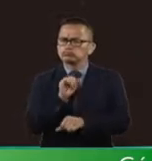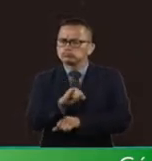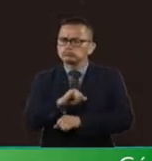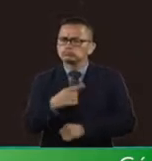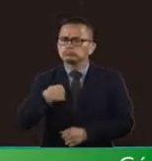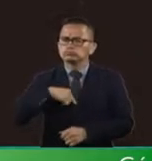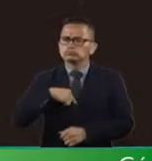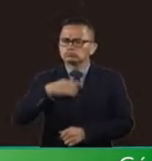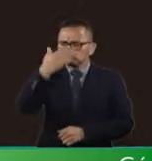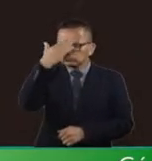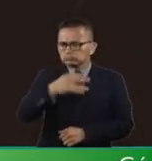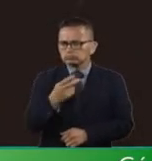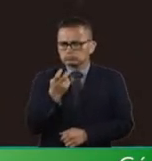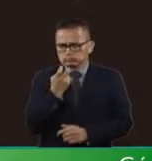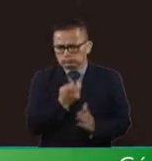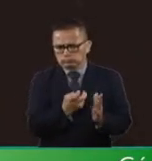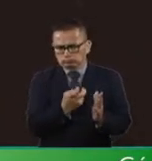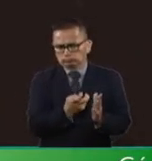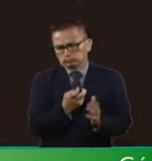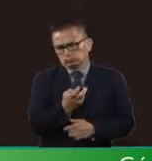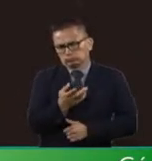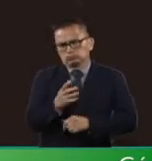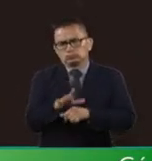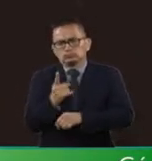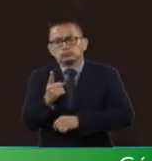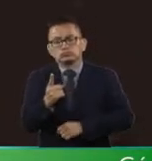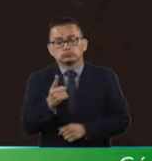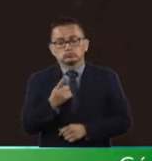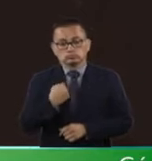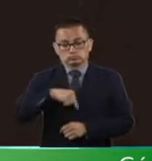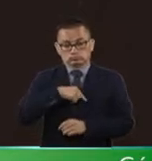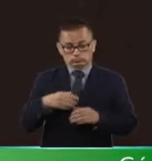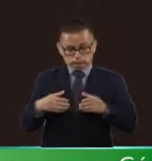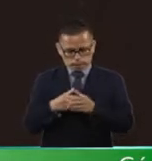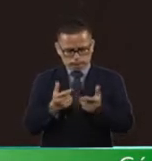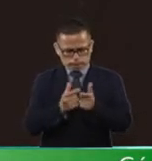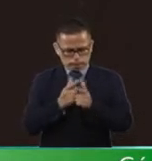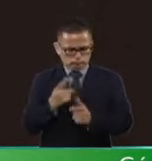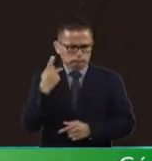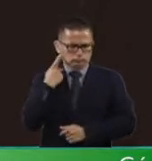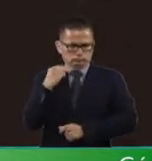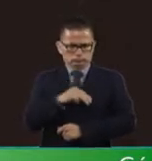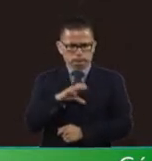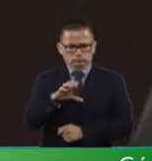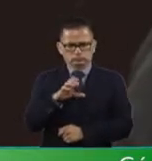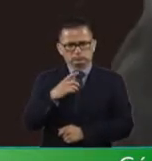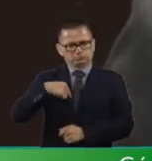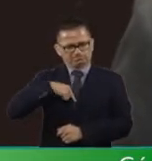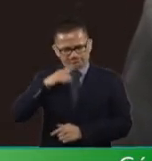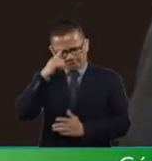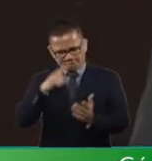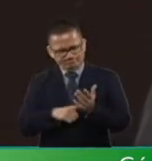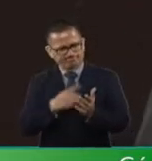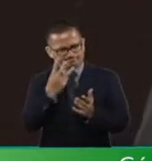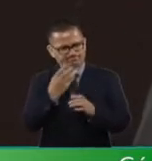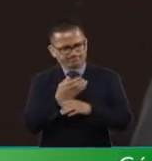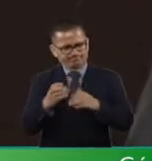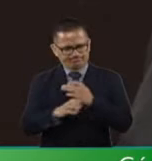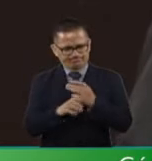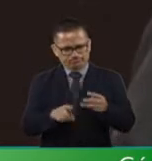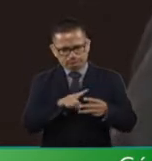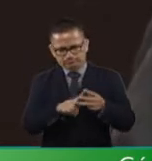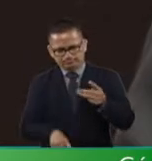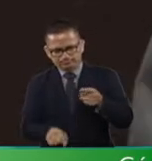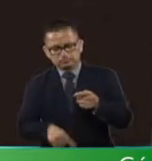convicción porque creemos el movimiento ciudadano muchas cosas pero en este texto quiero mencionar tres creemos en la justicia